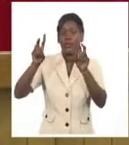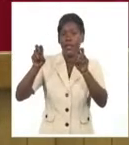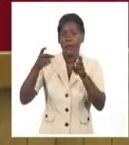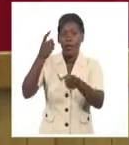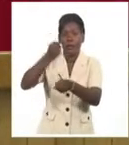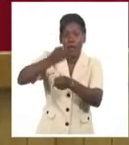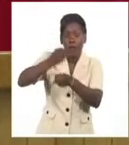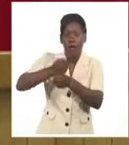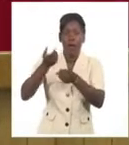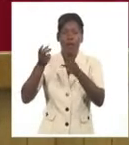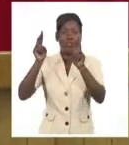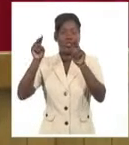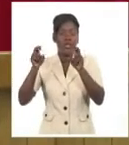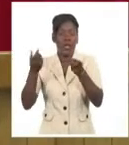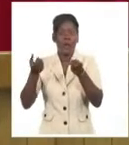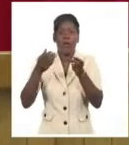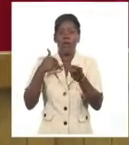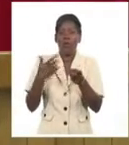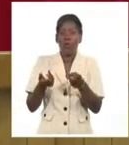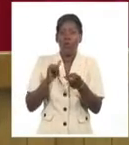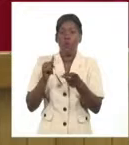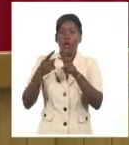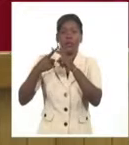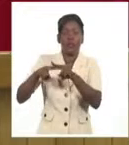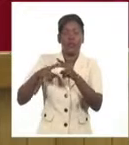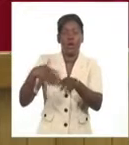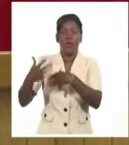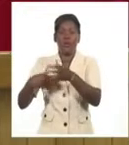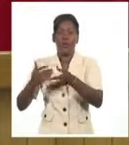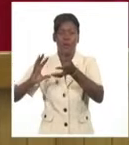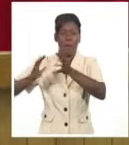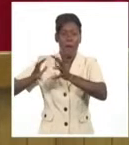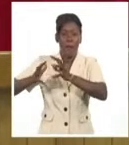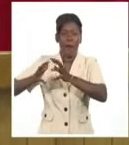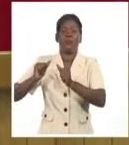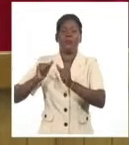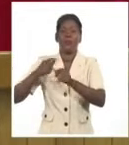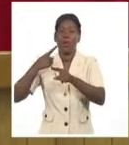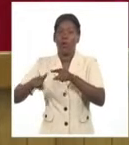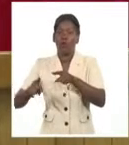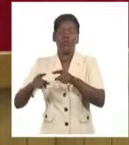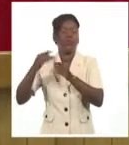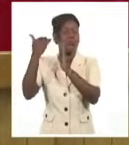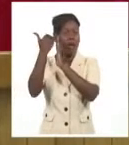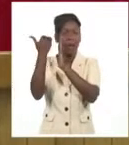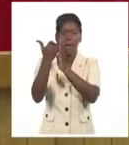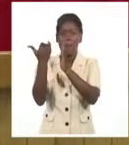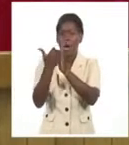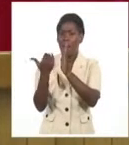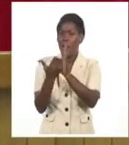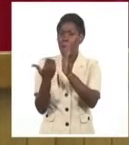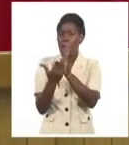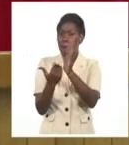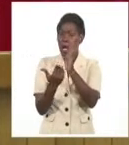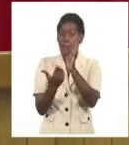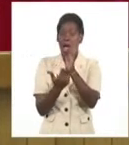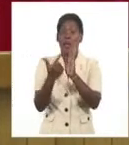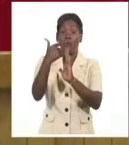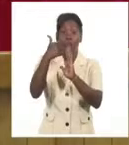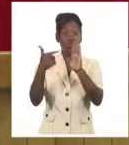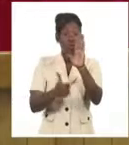los métodos alternos de la solución de conflictos la argumentación y fundamentación de las resoluciones